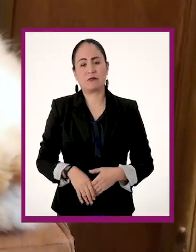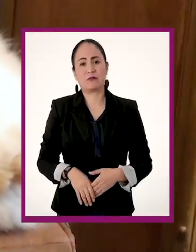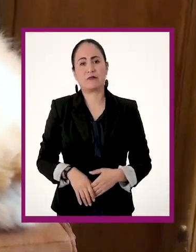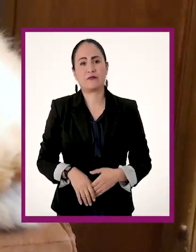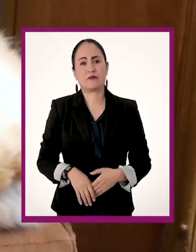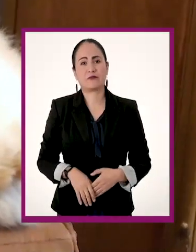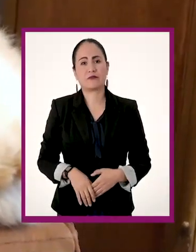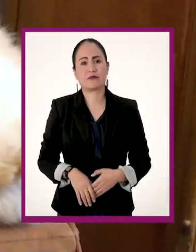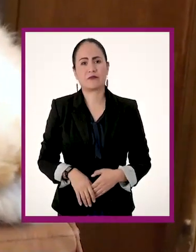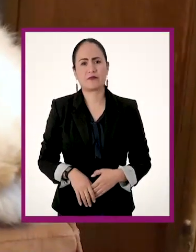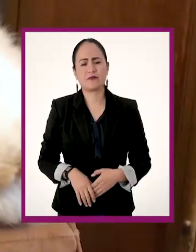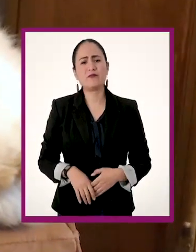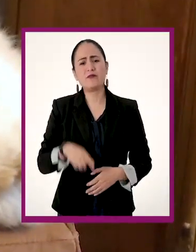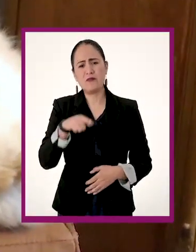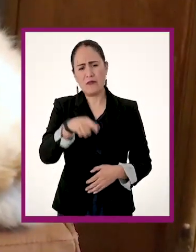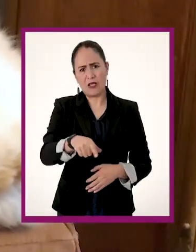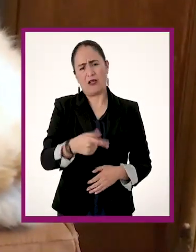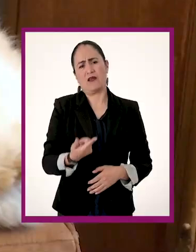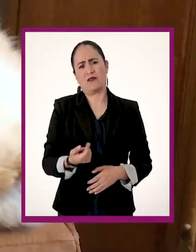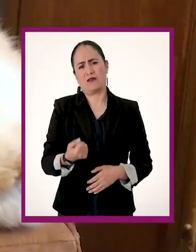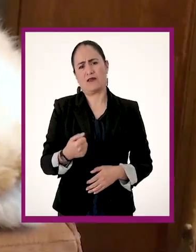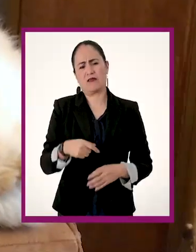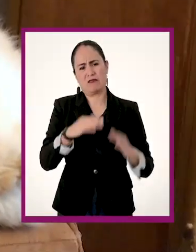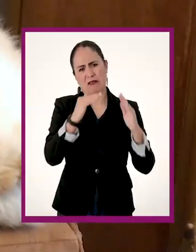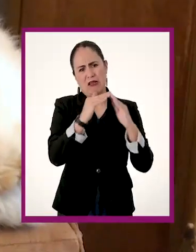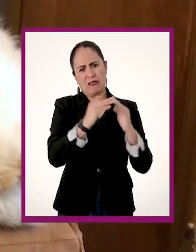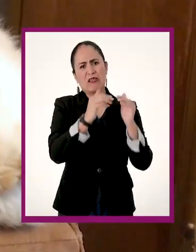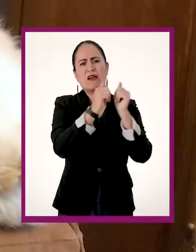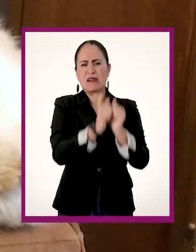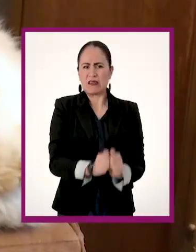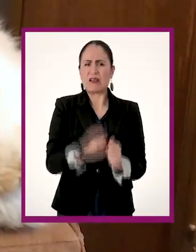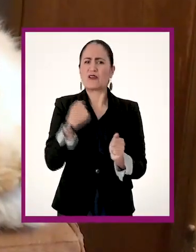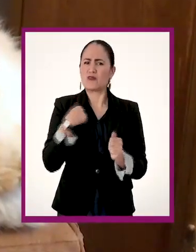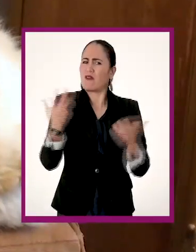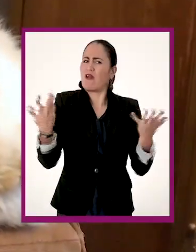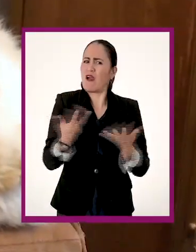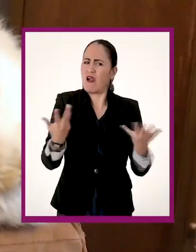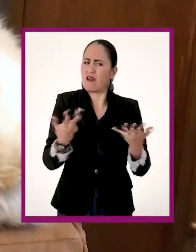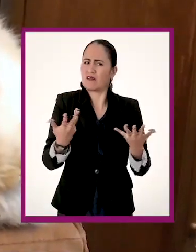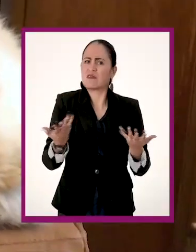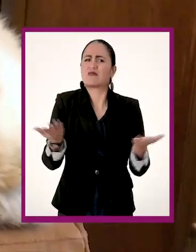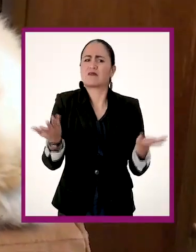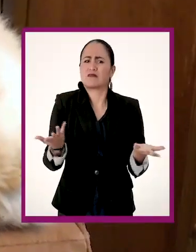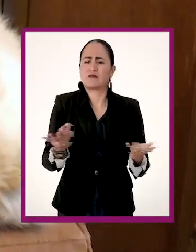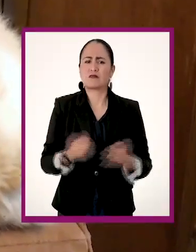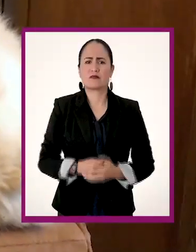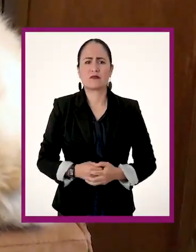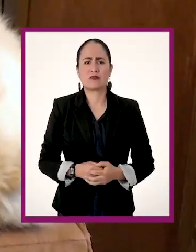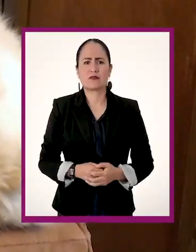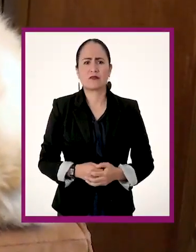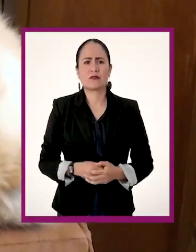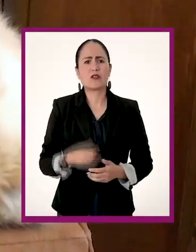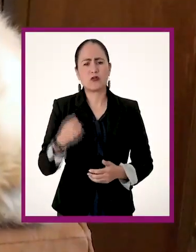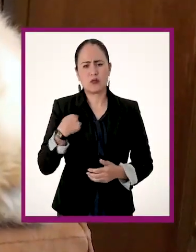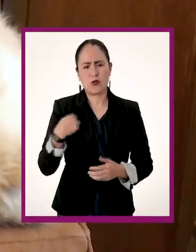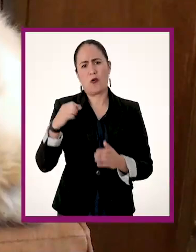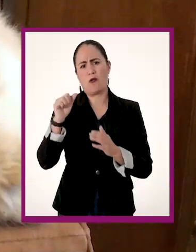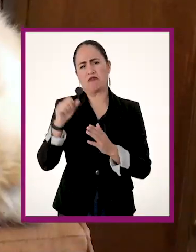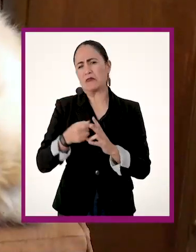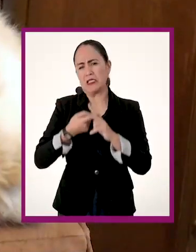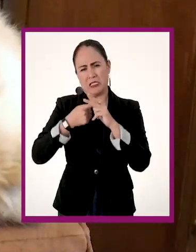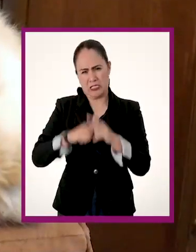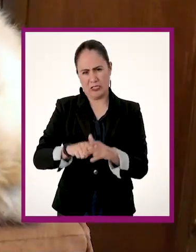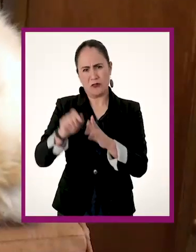vivido. En esta pandemia, ¿a qué me he dedicado? Yo me fui desde los primeros días